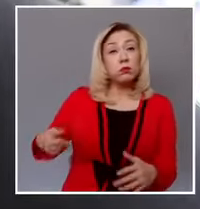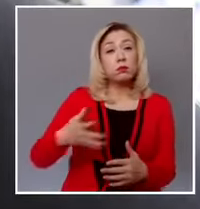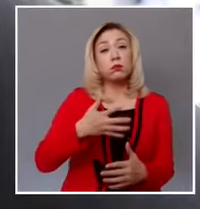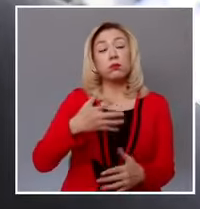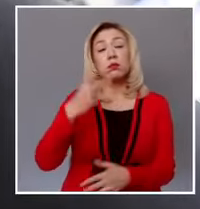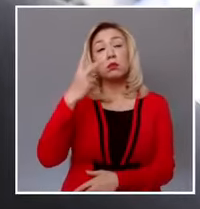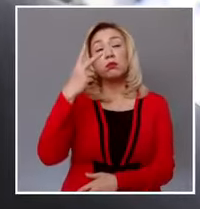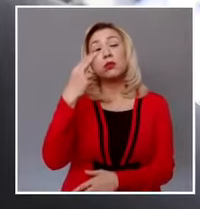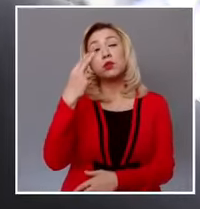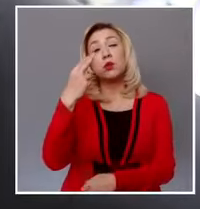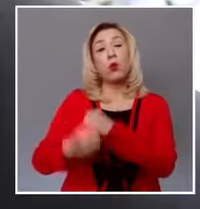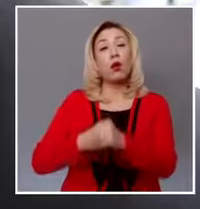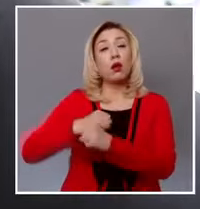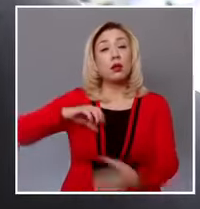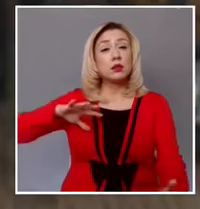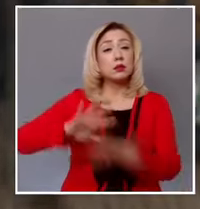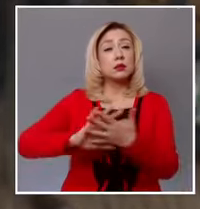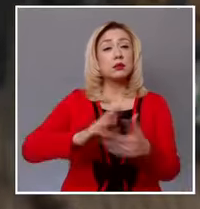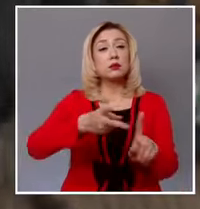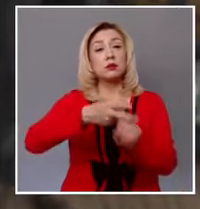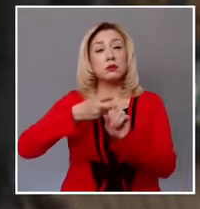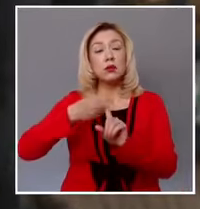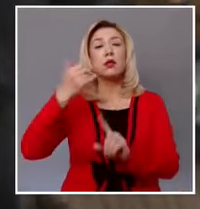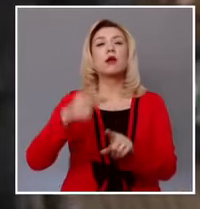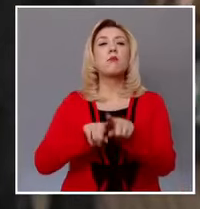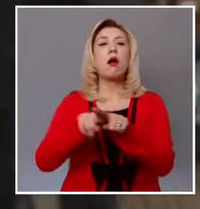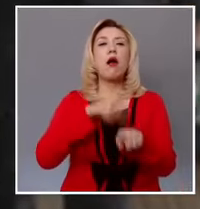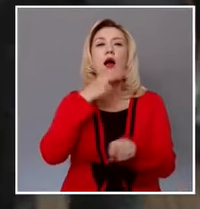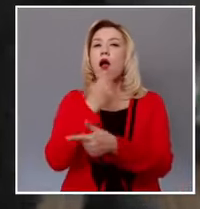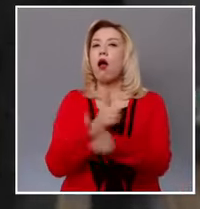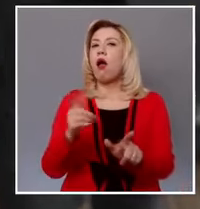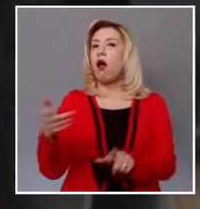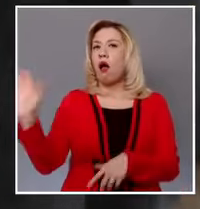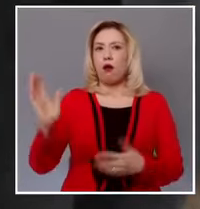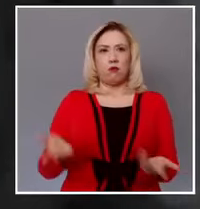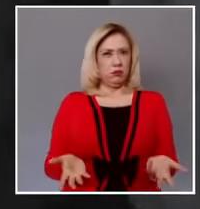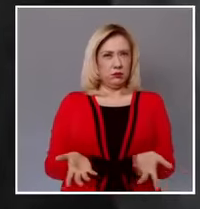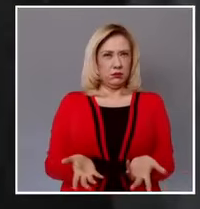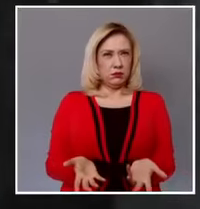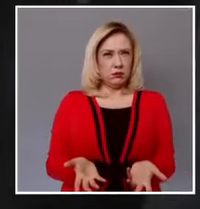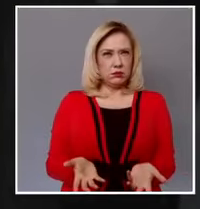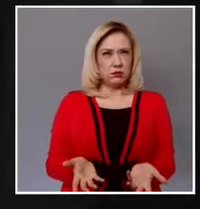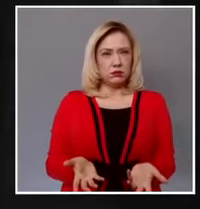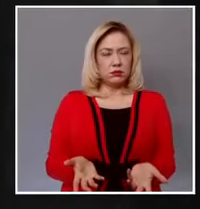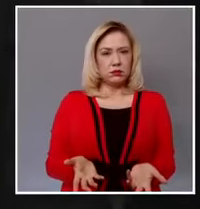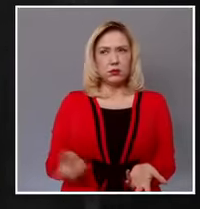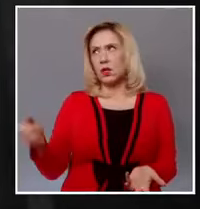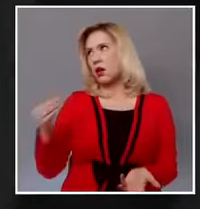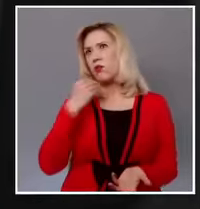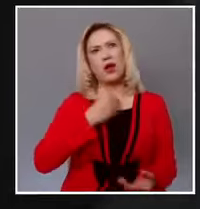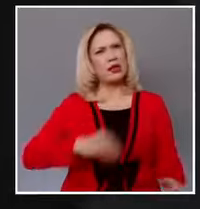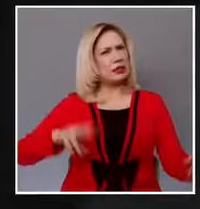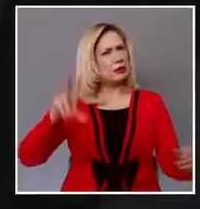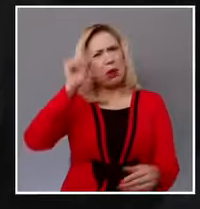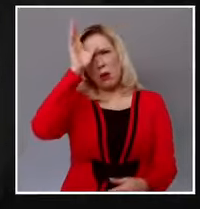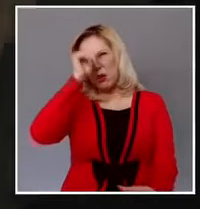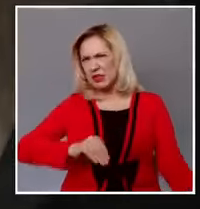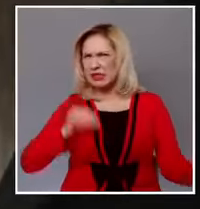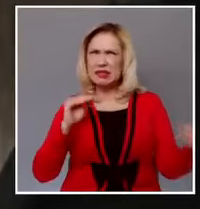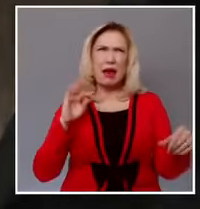que su hermano Eric quedó absuelto. El defensor público federal interpuso una apelación y un amparo indirecto, con los que